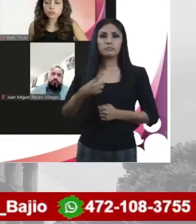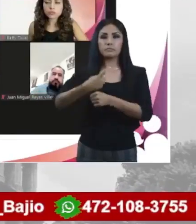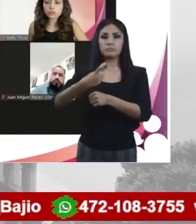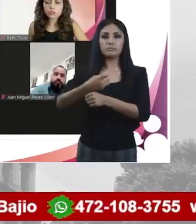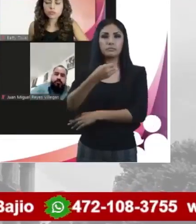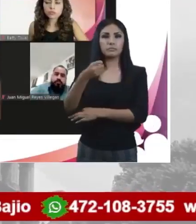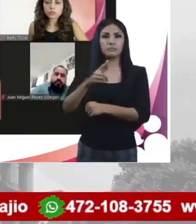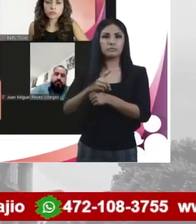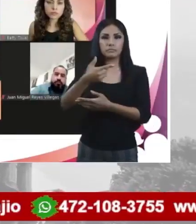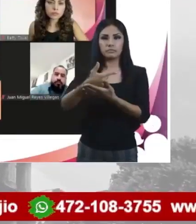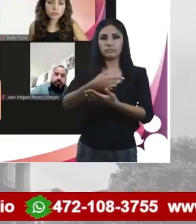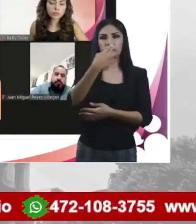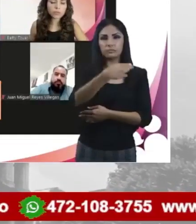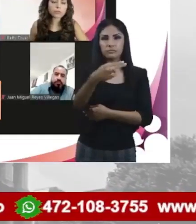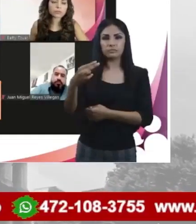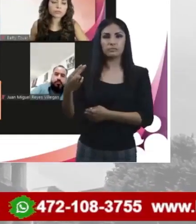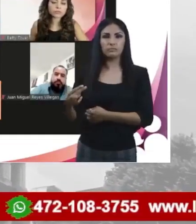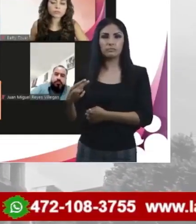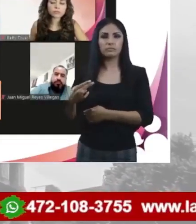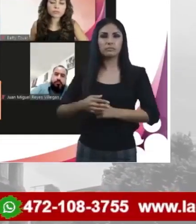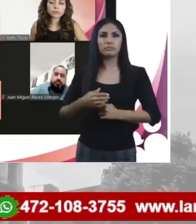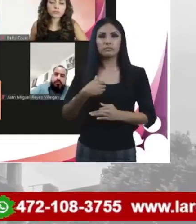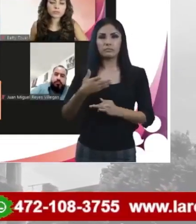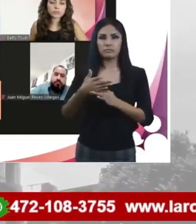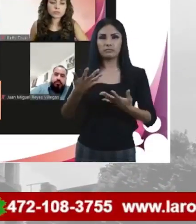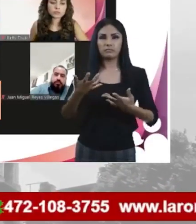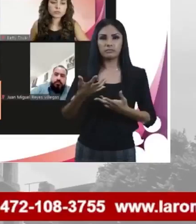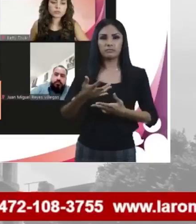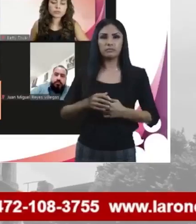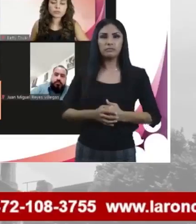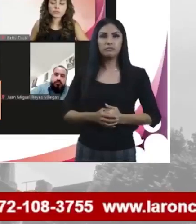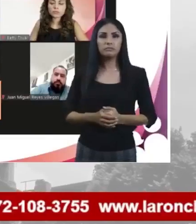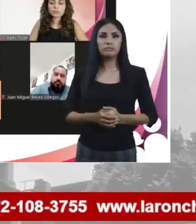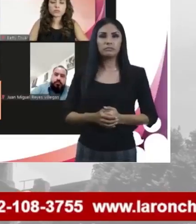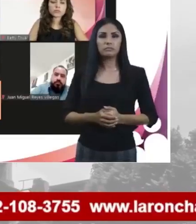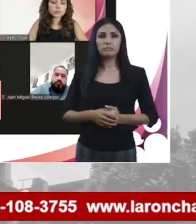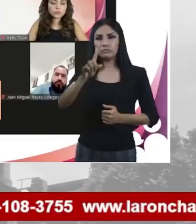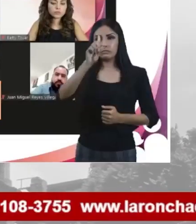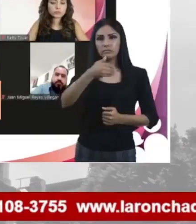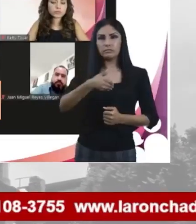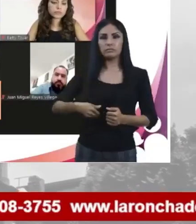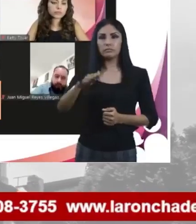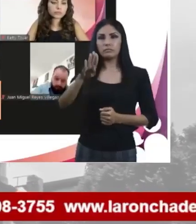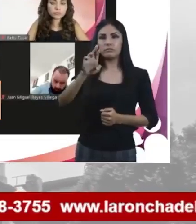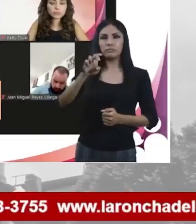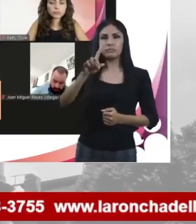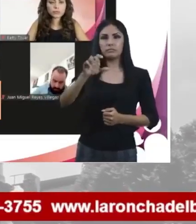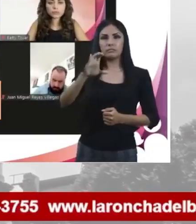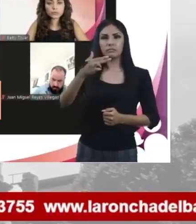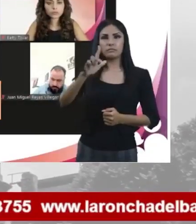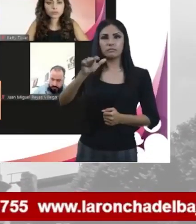diputación de mayoría relativa el periodo es del 30 de diciembre de 2023 al 28 de enero